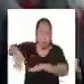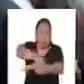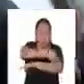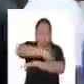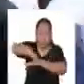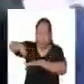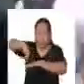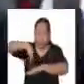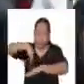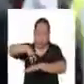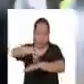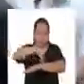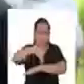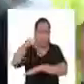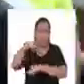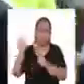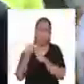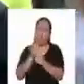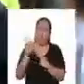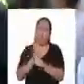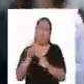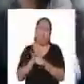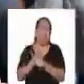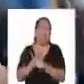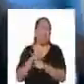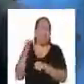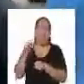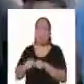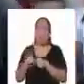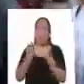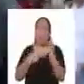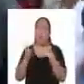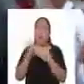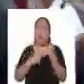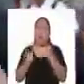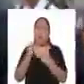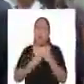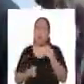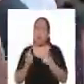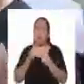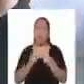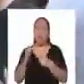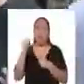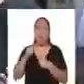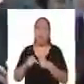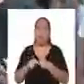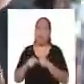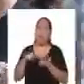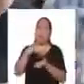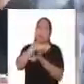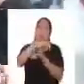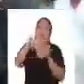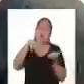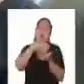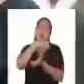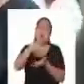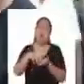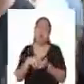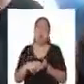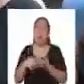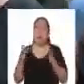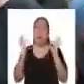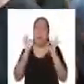de este famoso jirón victoriano. Y eso, evidentemente, generó caos,